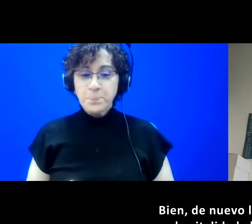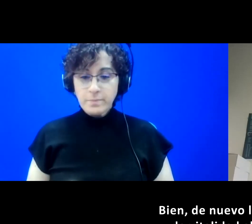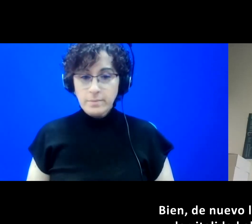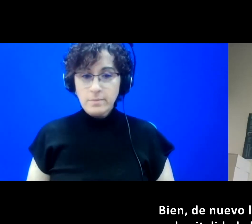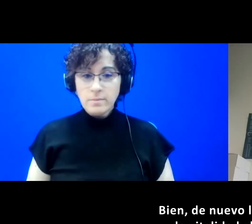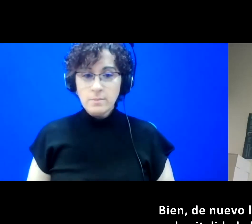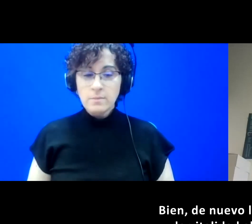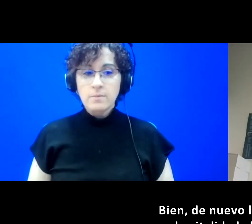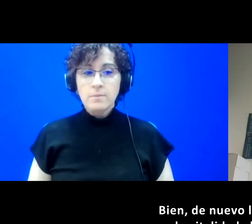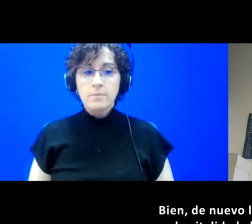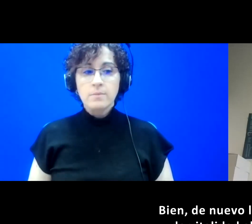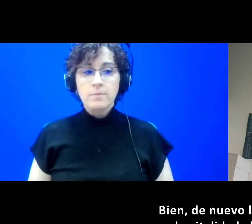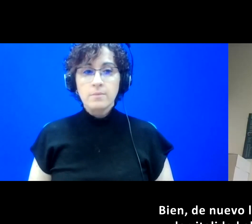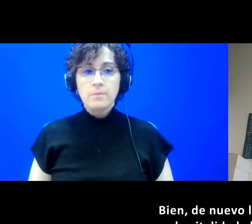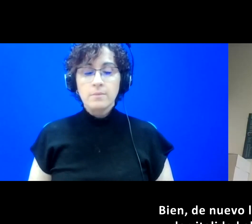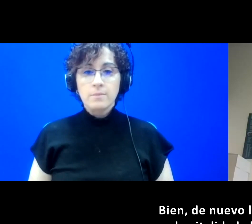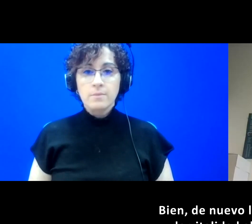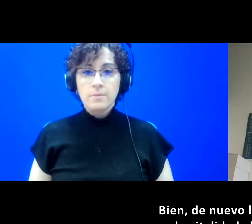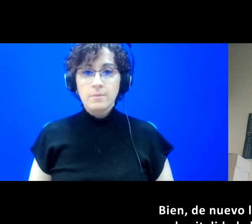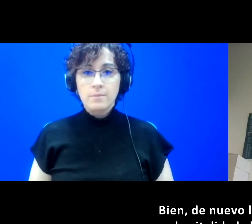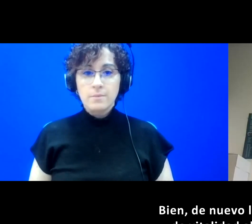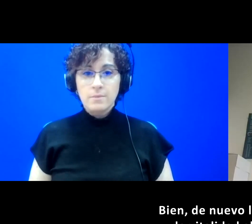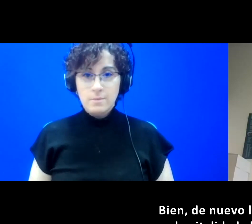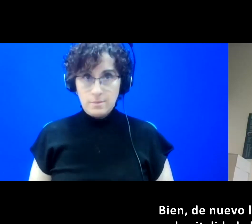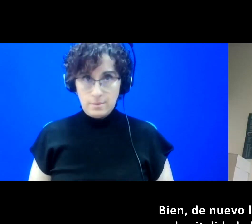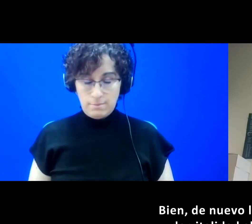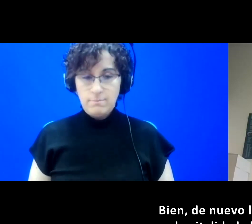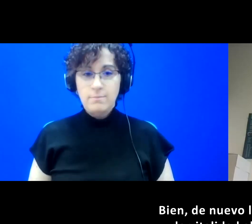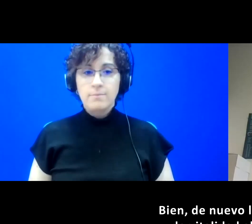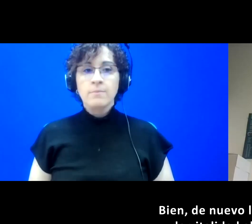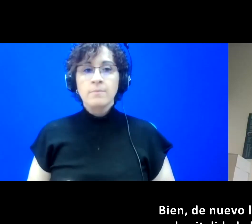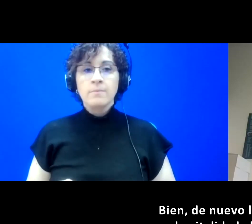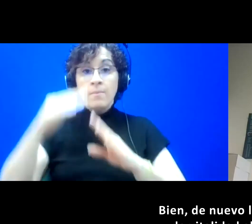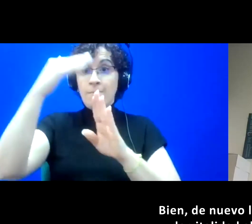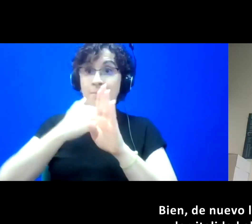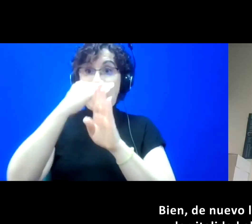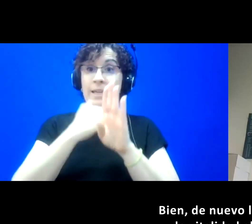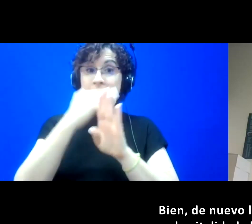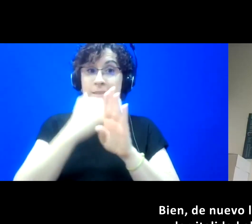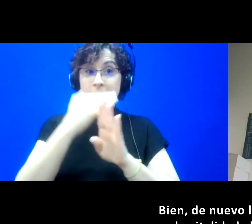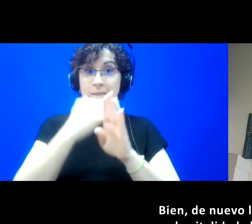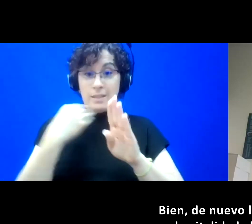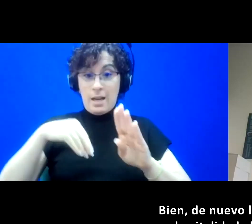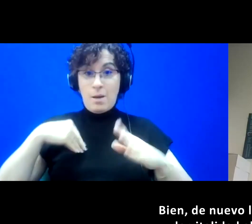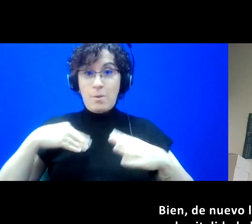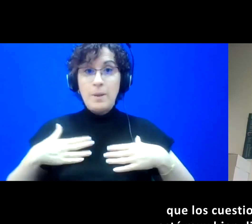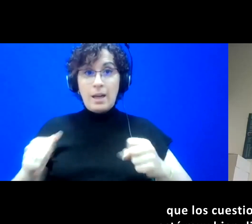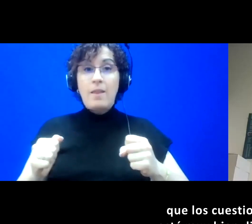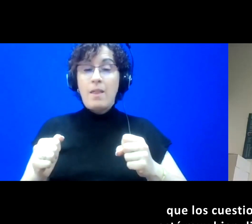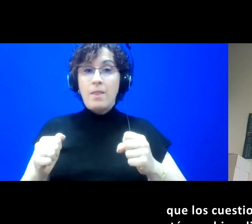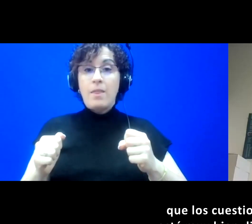Bien, de nuevo la escala de vitalidad, al igual que los